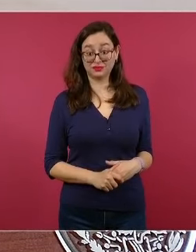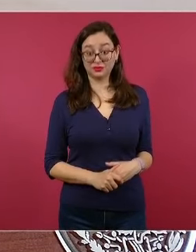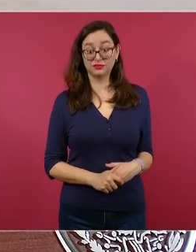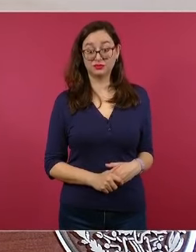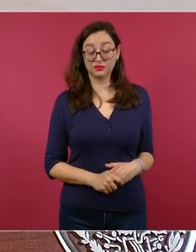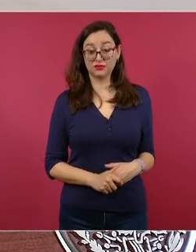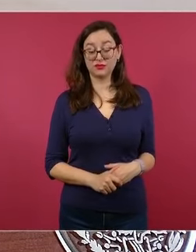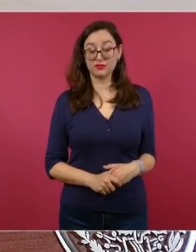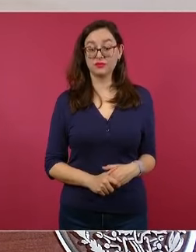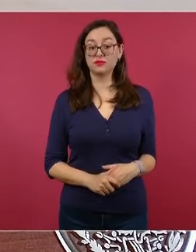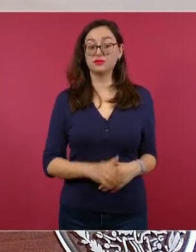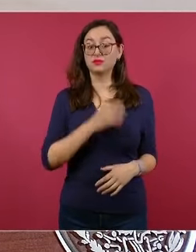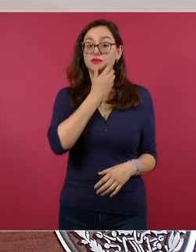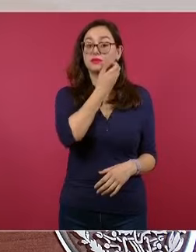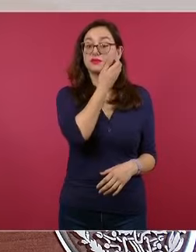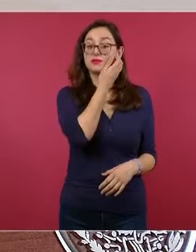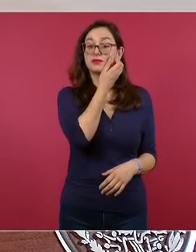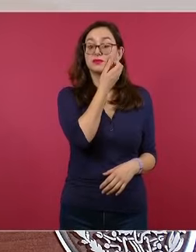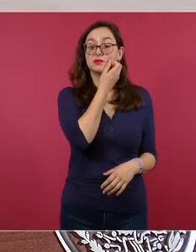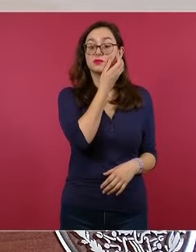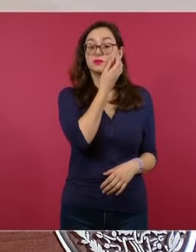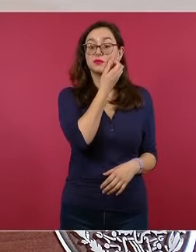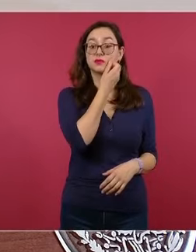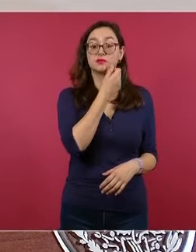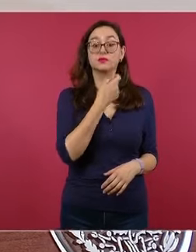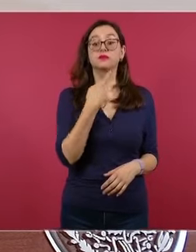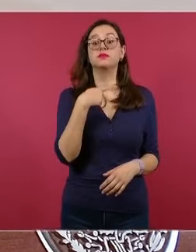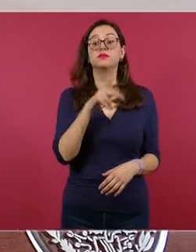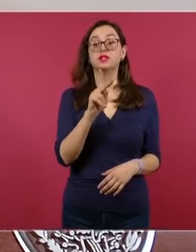los progresistas humanistas